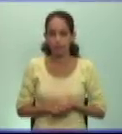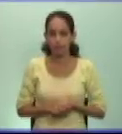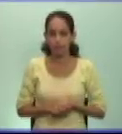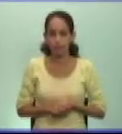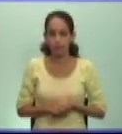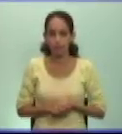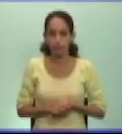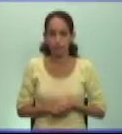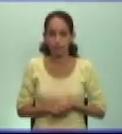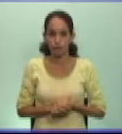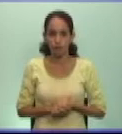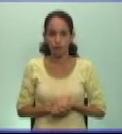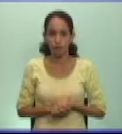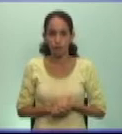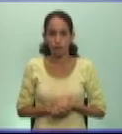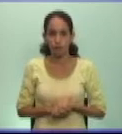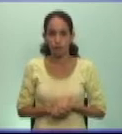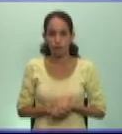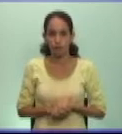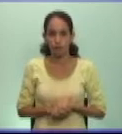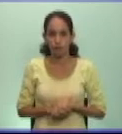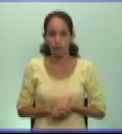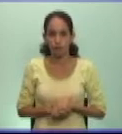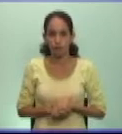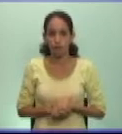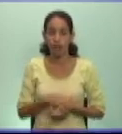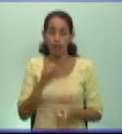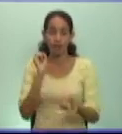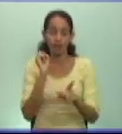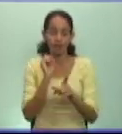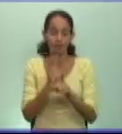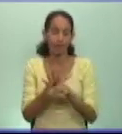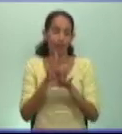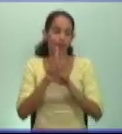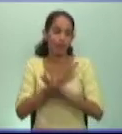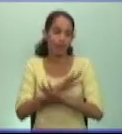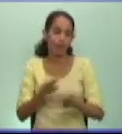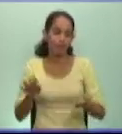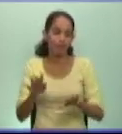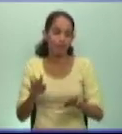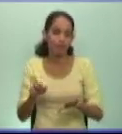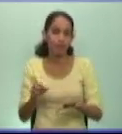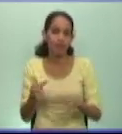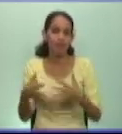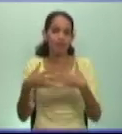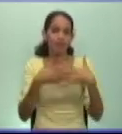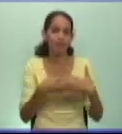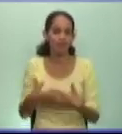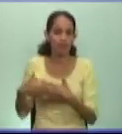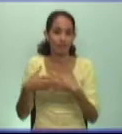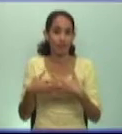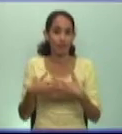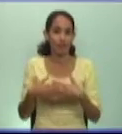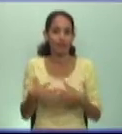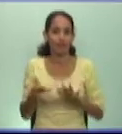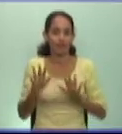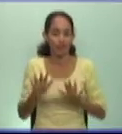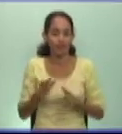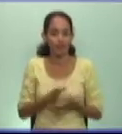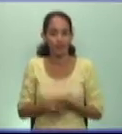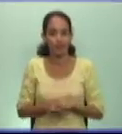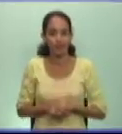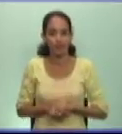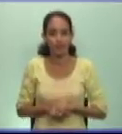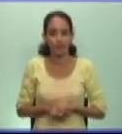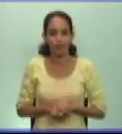esta línea. El despegue norteamericano a lo largo del siglo XIX. Y esto es muy importante porque nos da la medida. Vimos